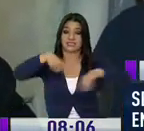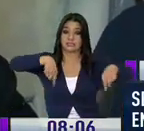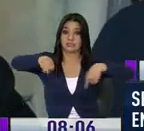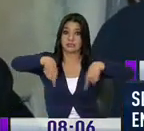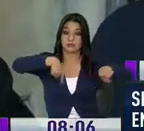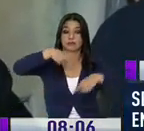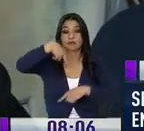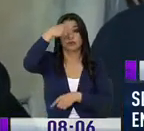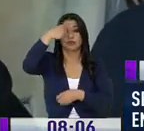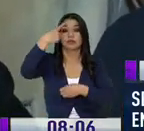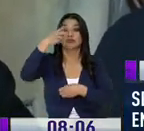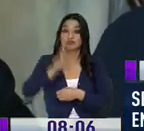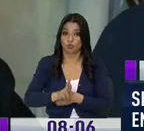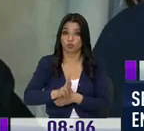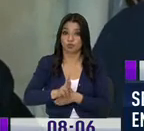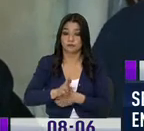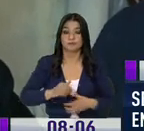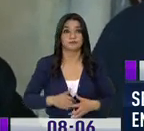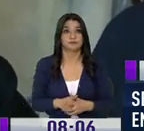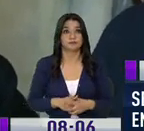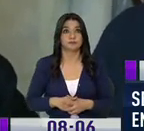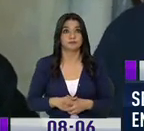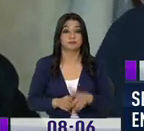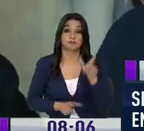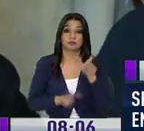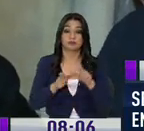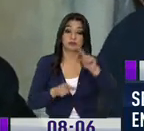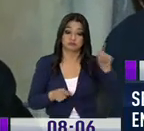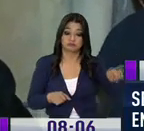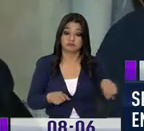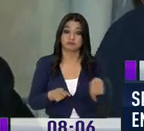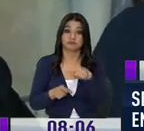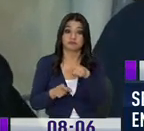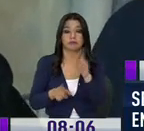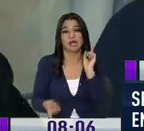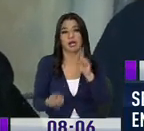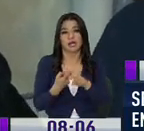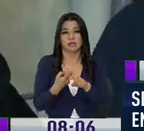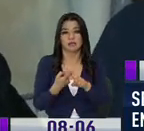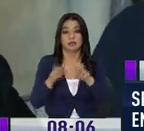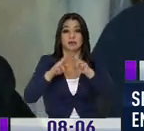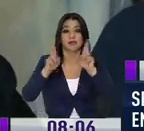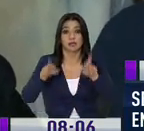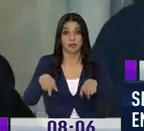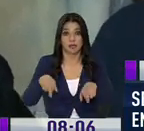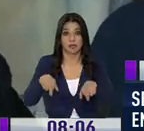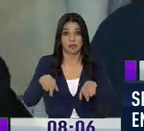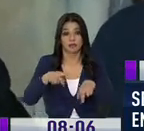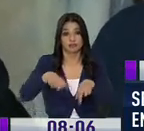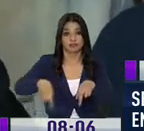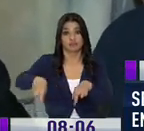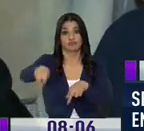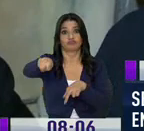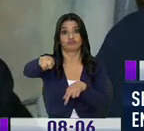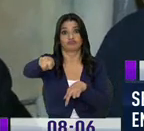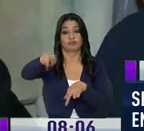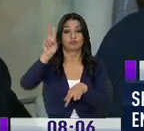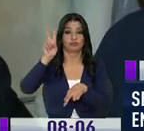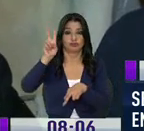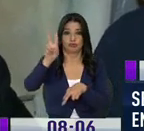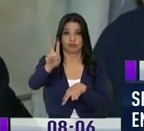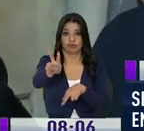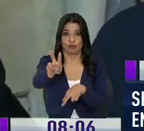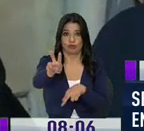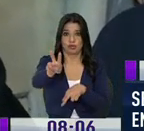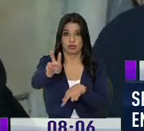tanto norte-sur como sur-norte. La gente que viene sur-norte puede arribar hasta la estación del recreo y tomar el circuito del trolebús